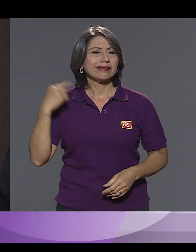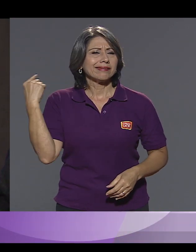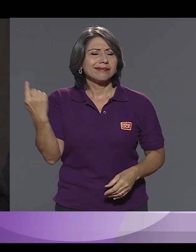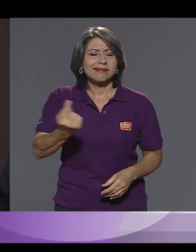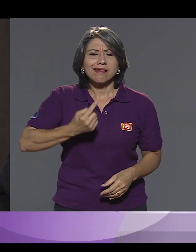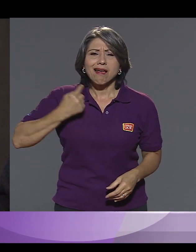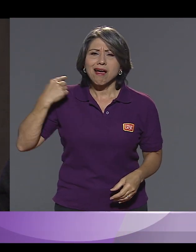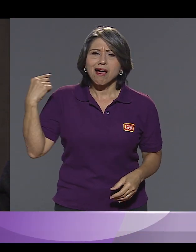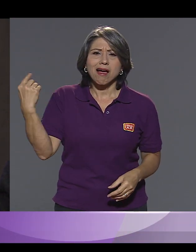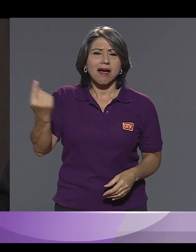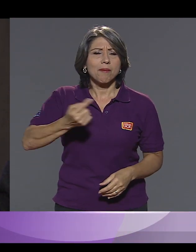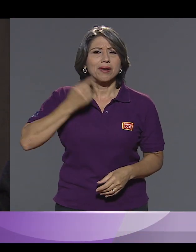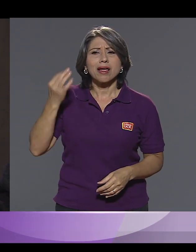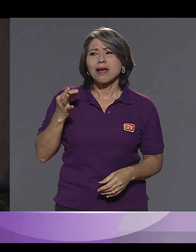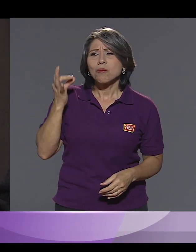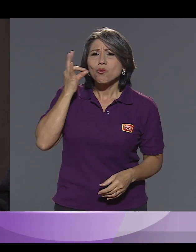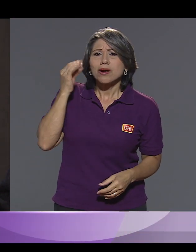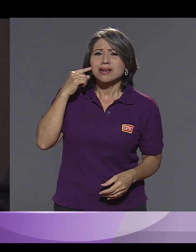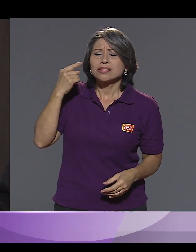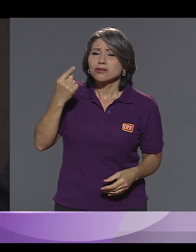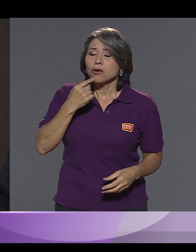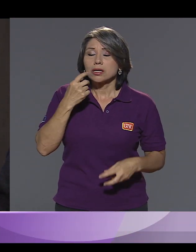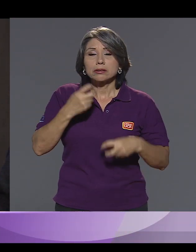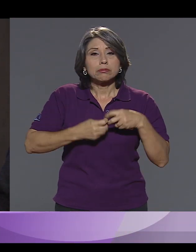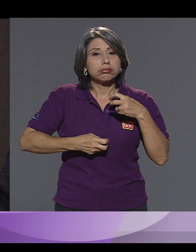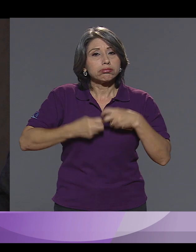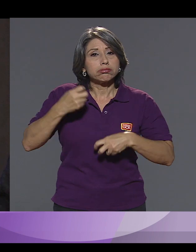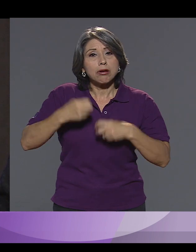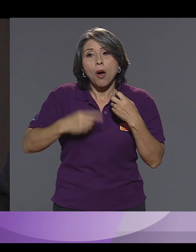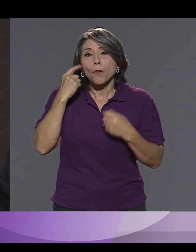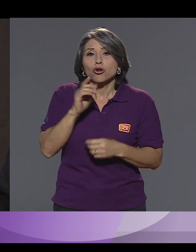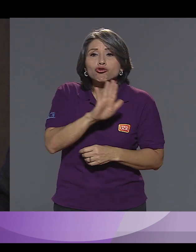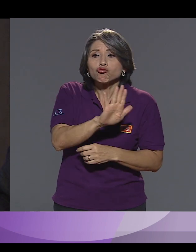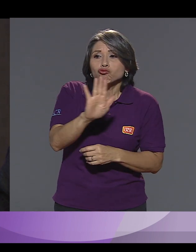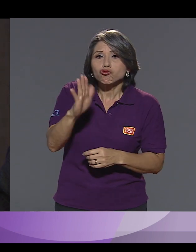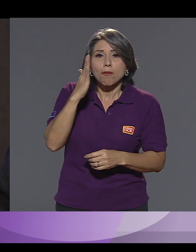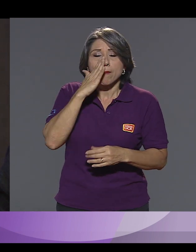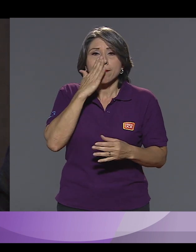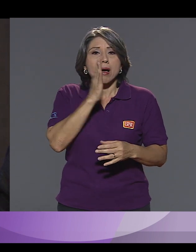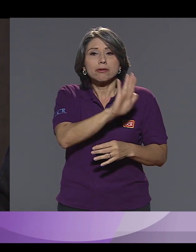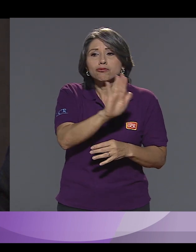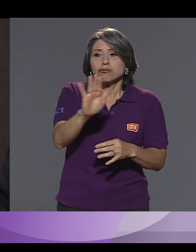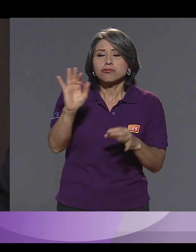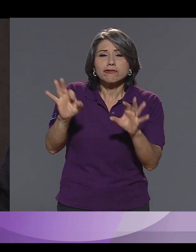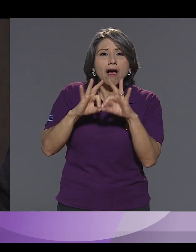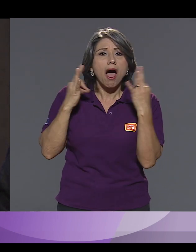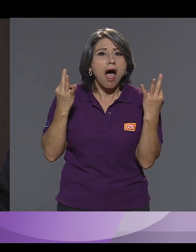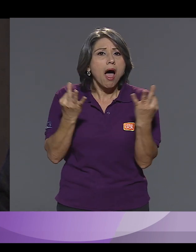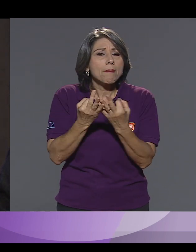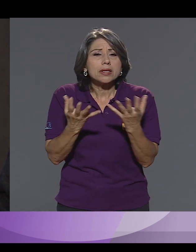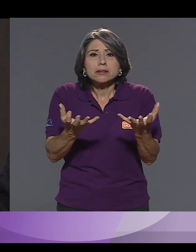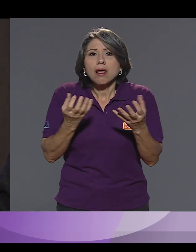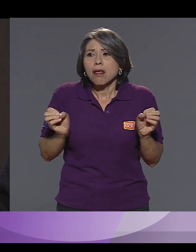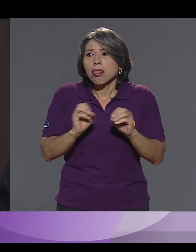Siempre las mujeres sordas tienen problemas porque las mamás, las familias no quieren dar